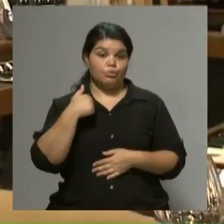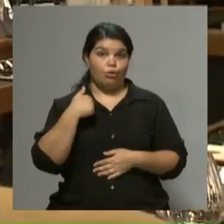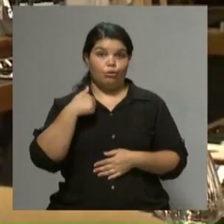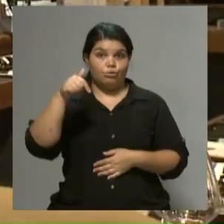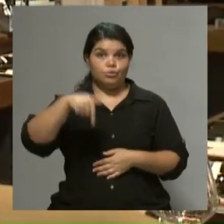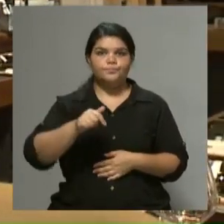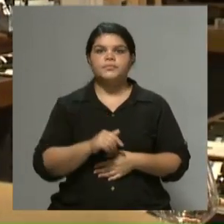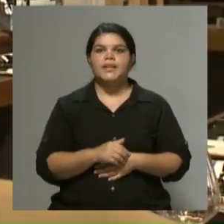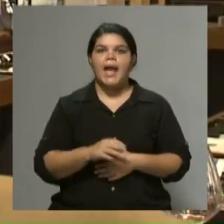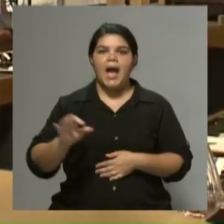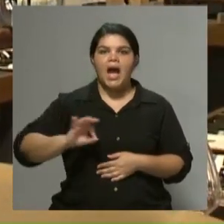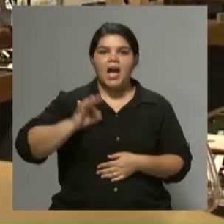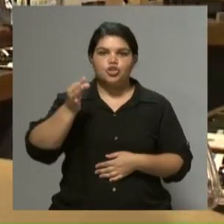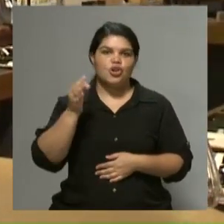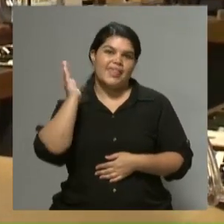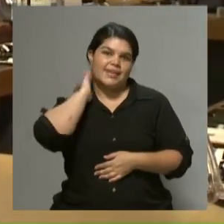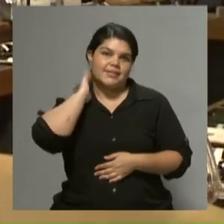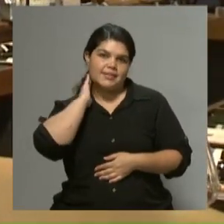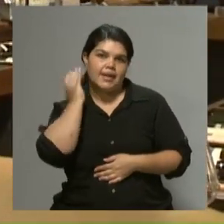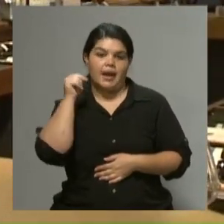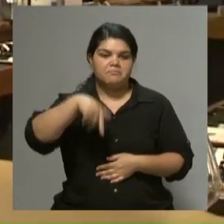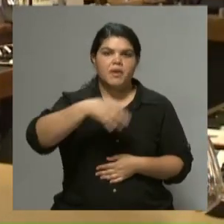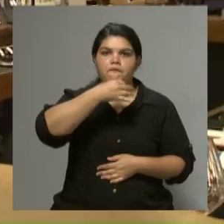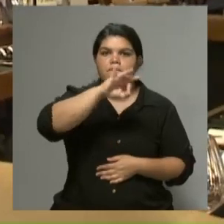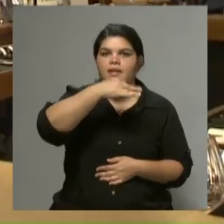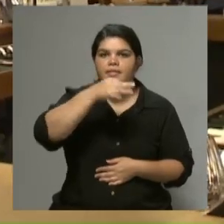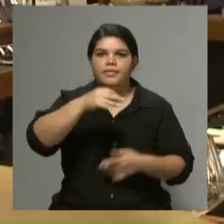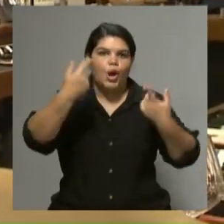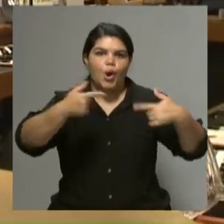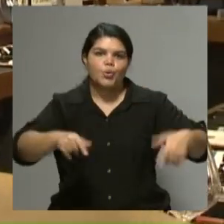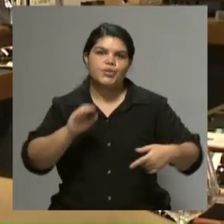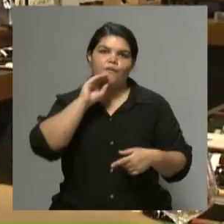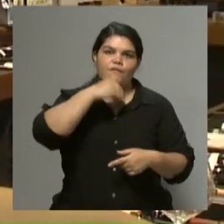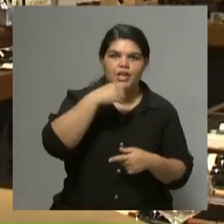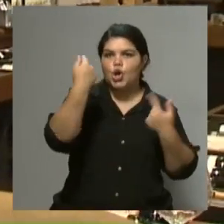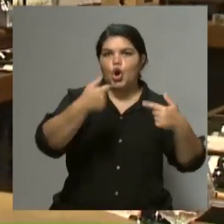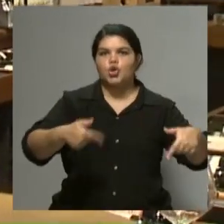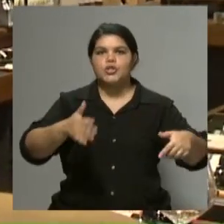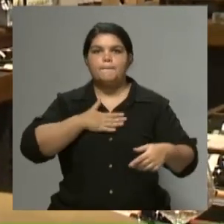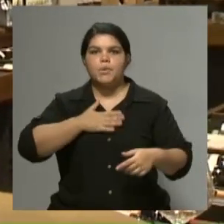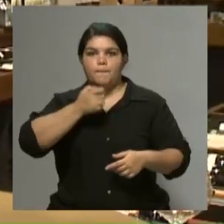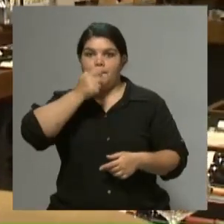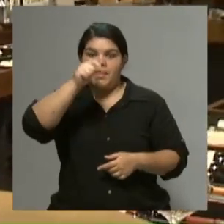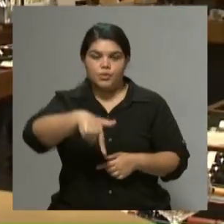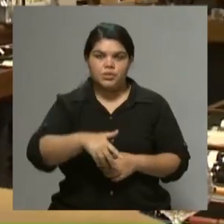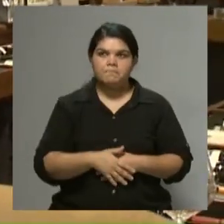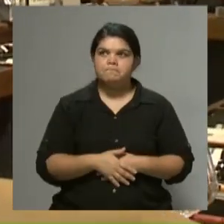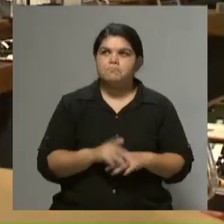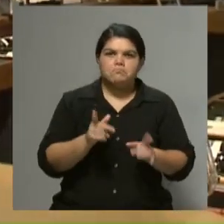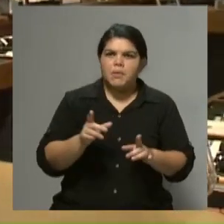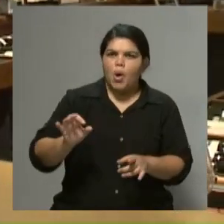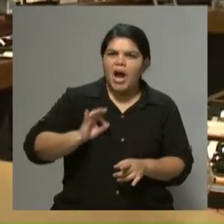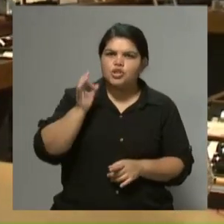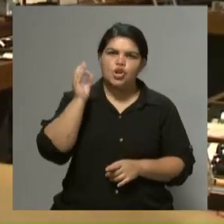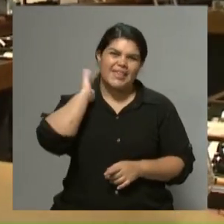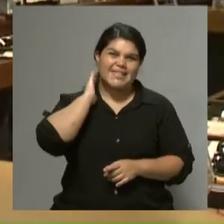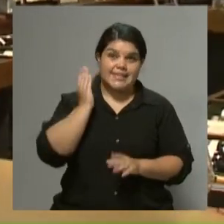vinos y algunos productos regionales y demás. Pero bueno, nada, hace 16 años atrás, bueno, tuve también el tema